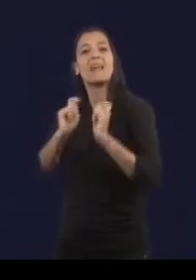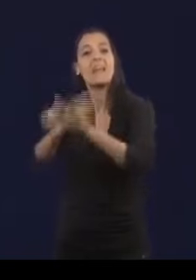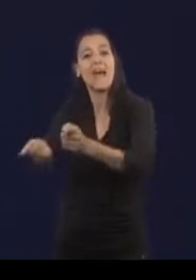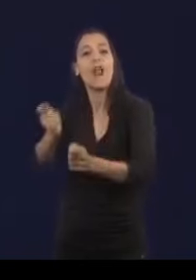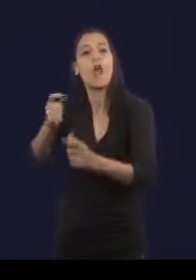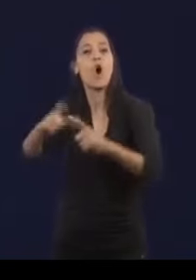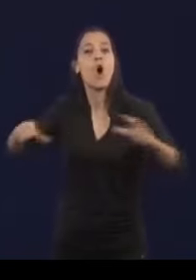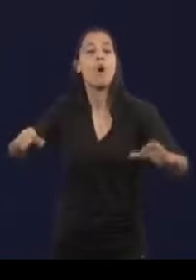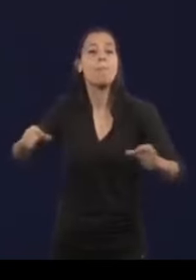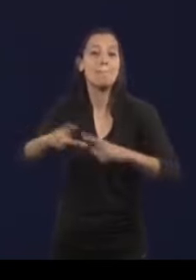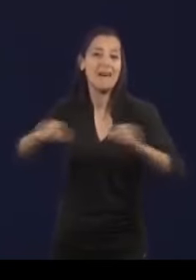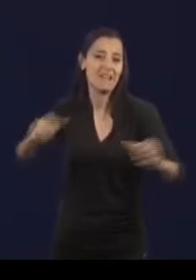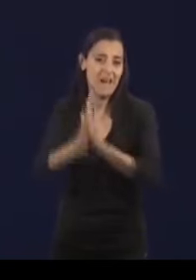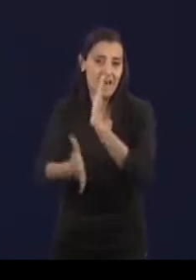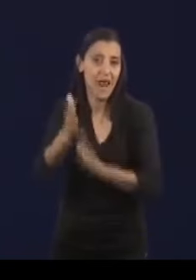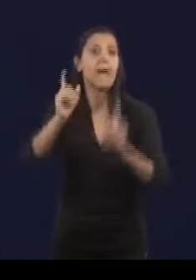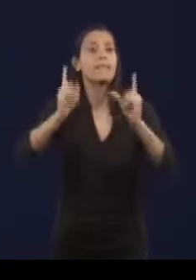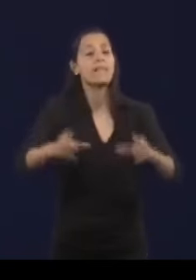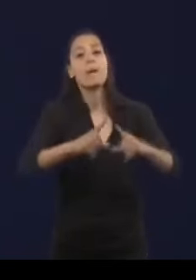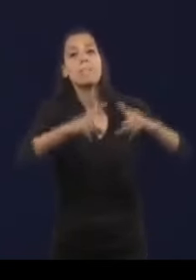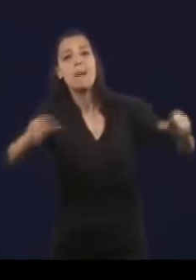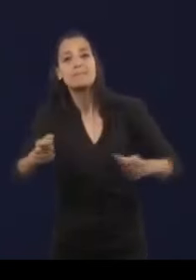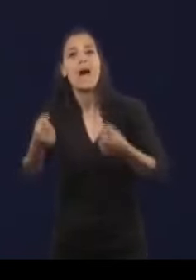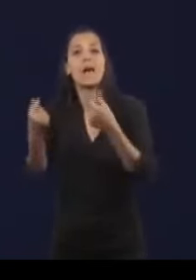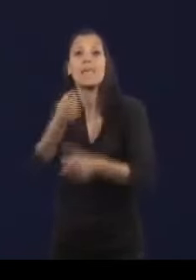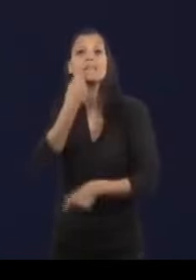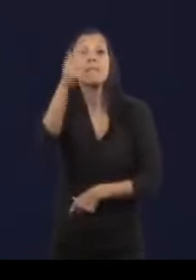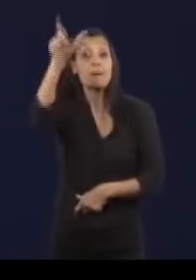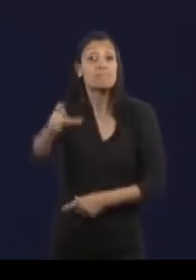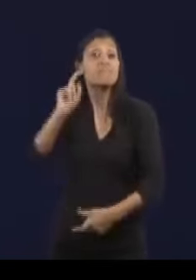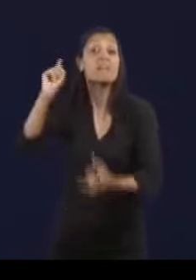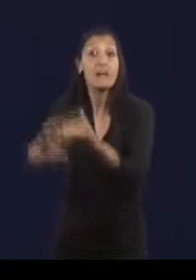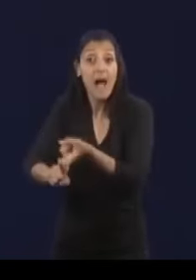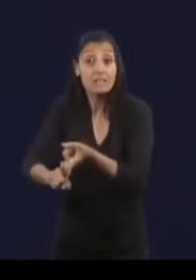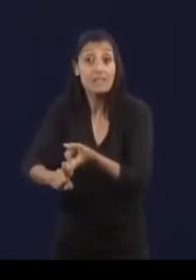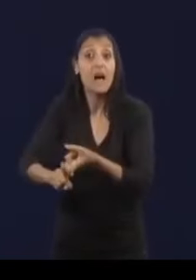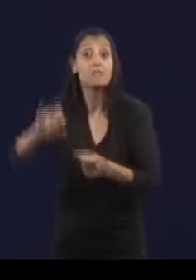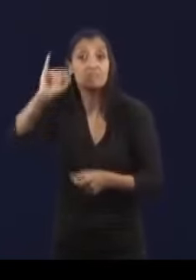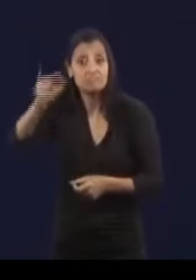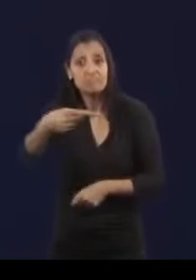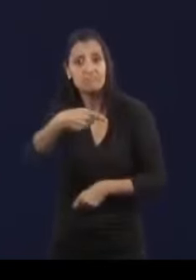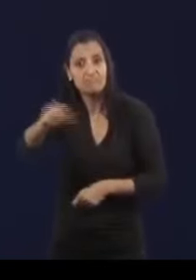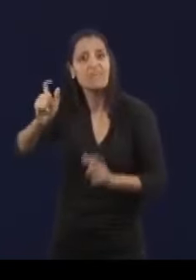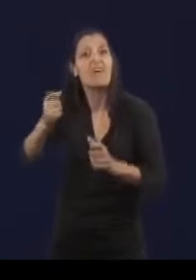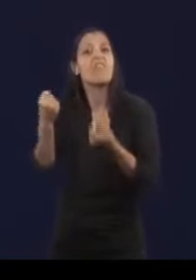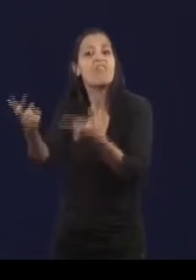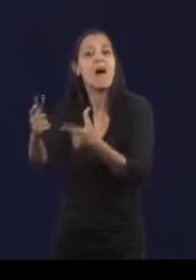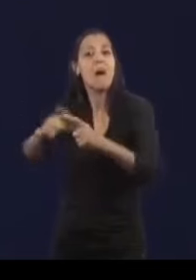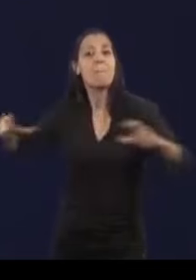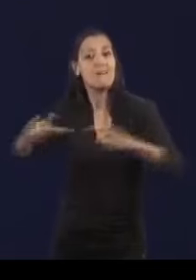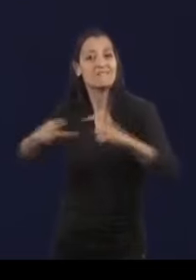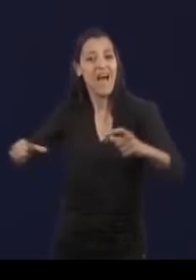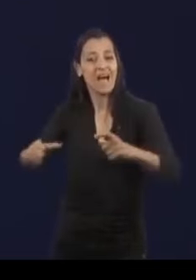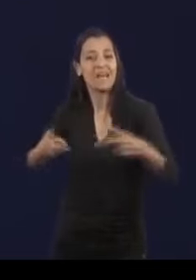prolongadas pasajes por matrimonio del empleado Digamos si se casaban recibían para la luna de miel pasajes gratis